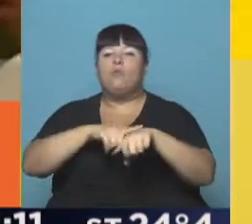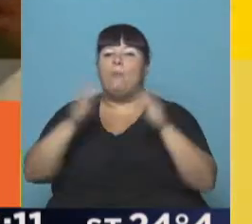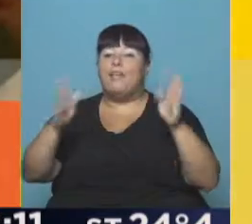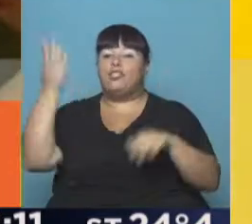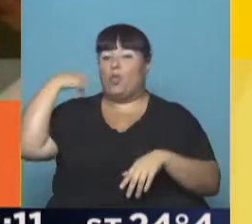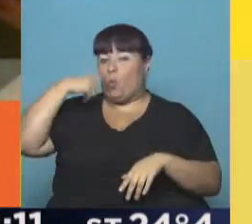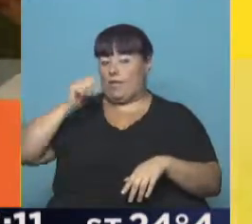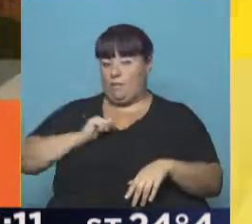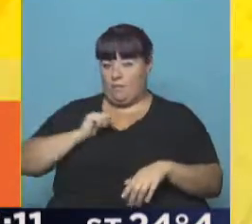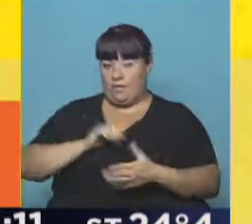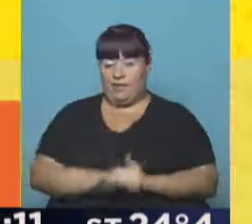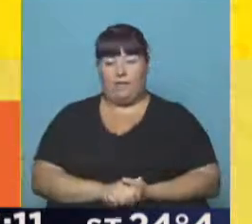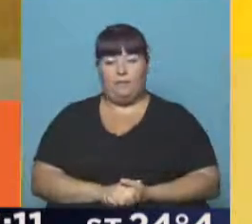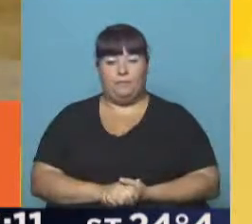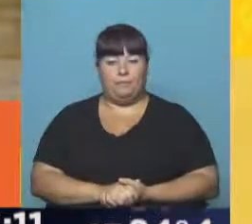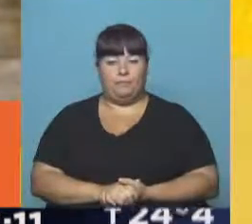última dictadura.